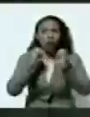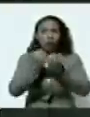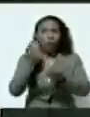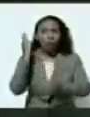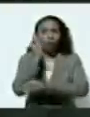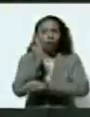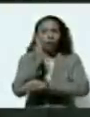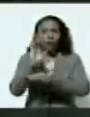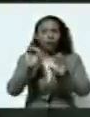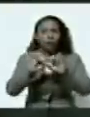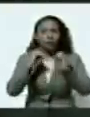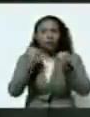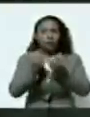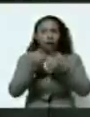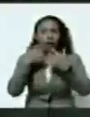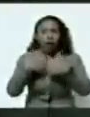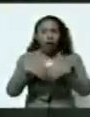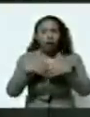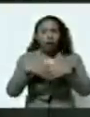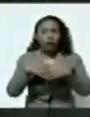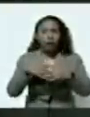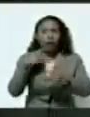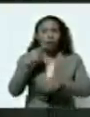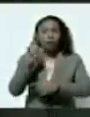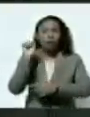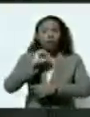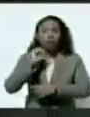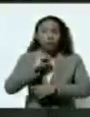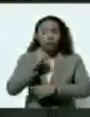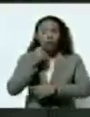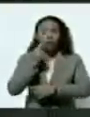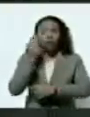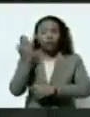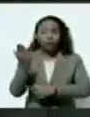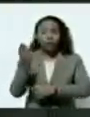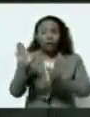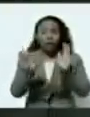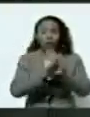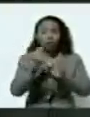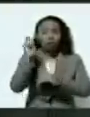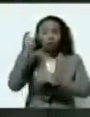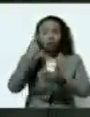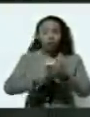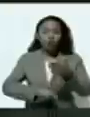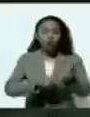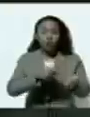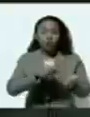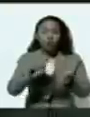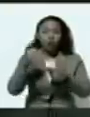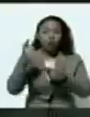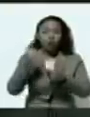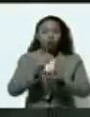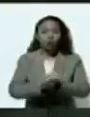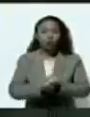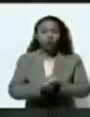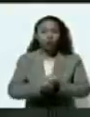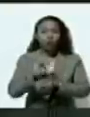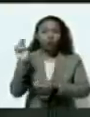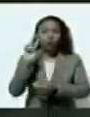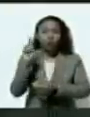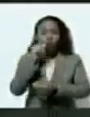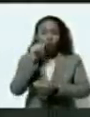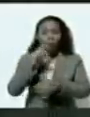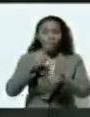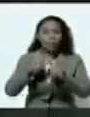Sala analizó y ciertamente, como lo dice usted, la Constitución prohíbe la extradición de venezolanos.